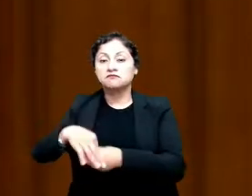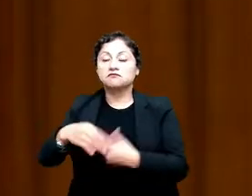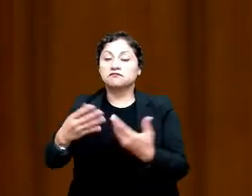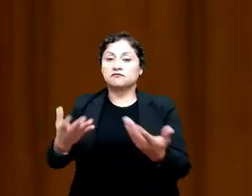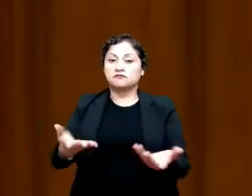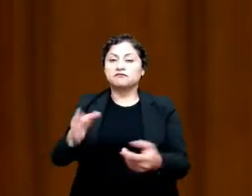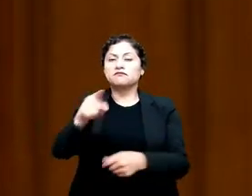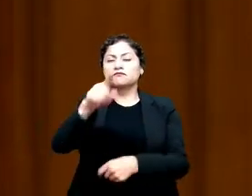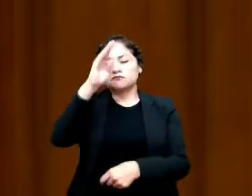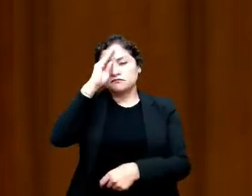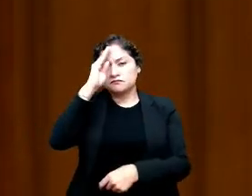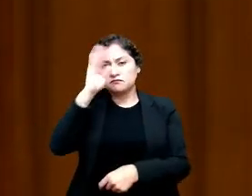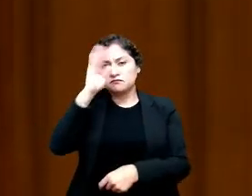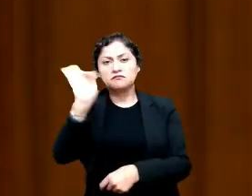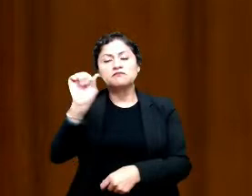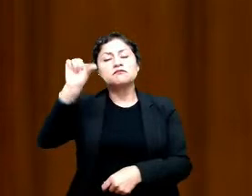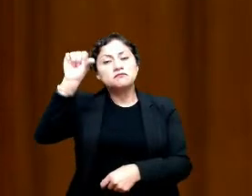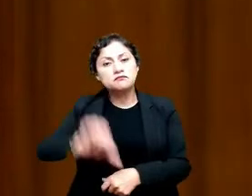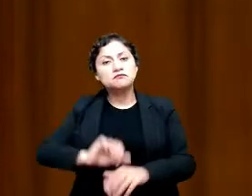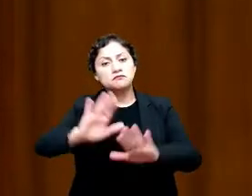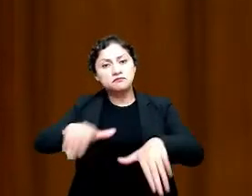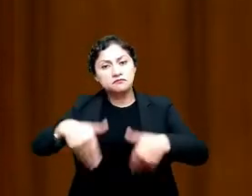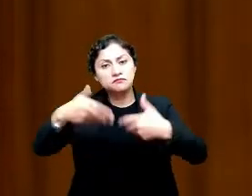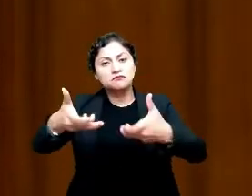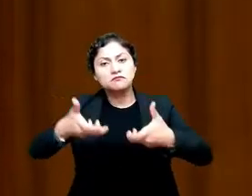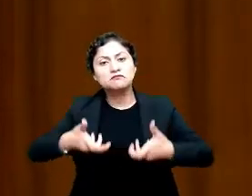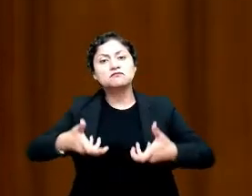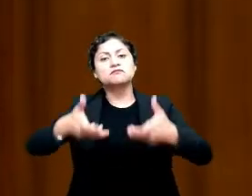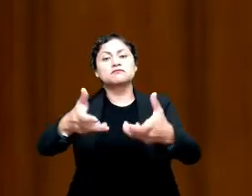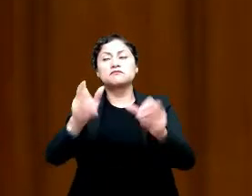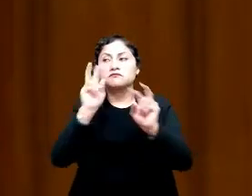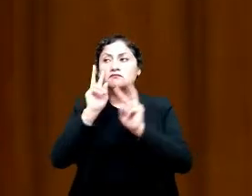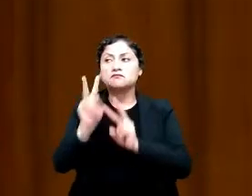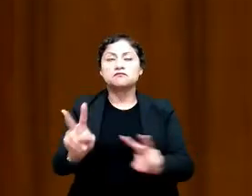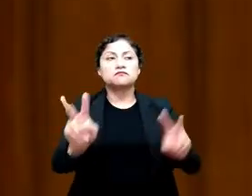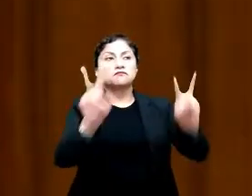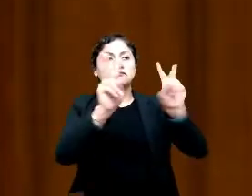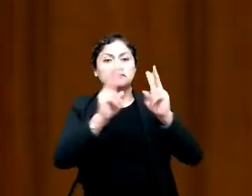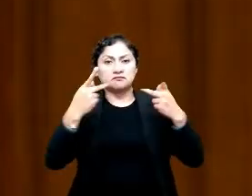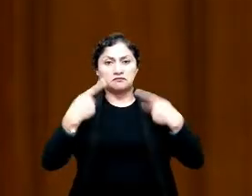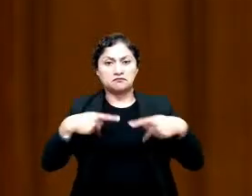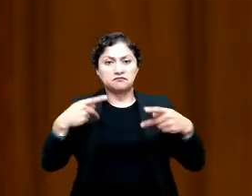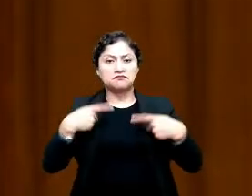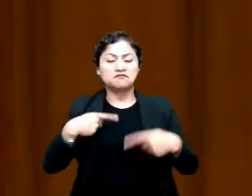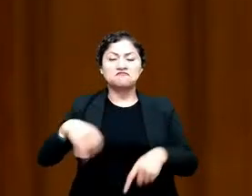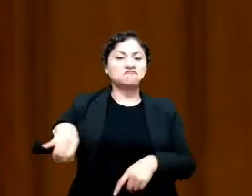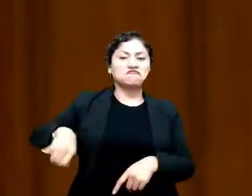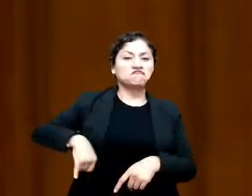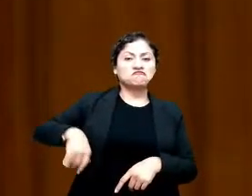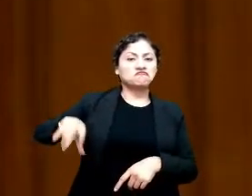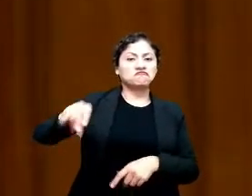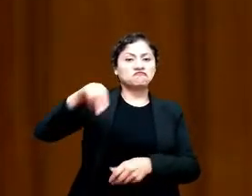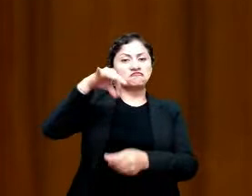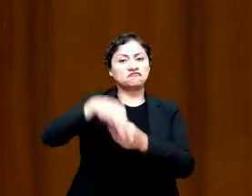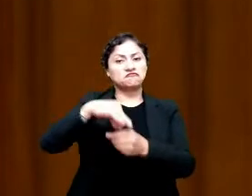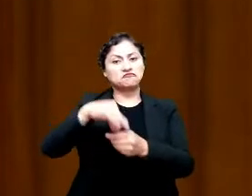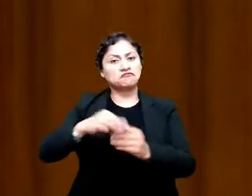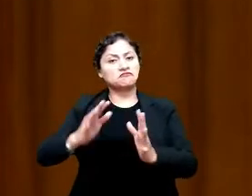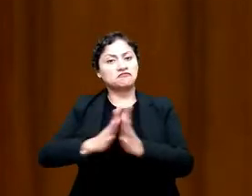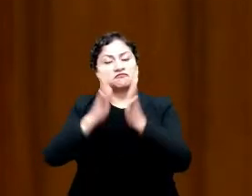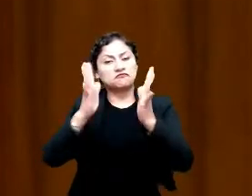calle, podremos ver que la mitad de las personas no tienen interés en participar en las contiendas electorales,